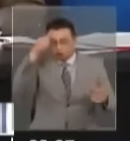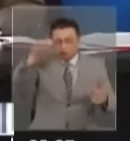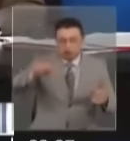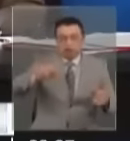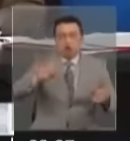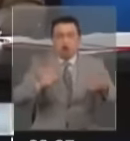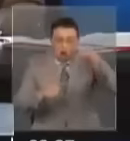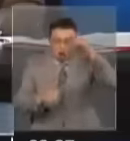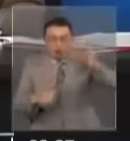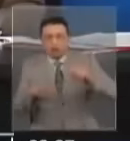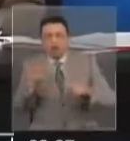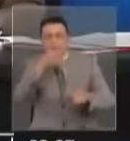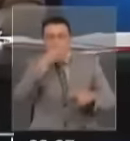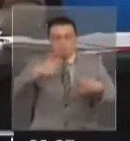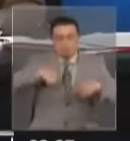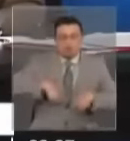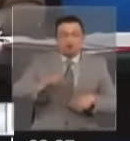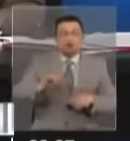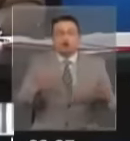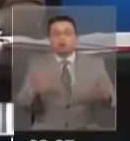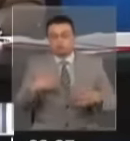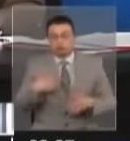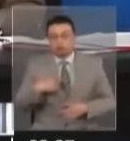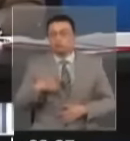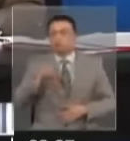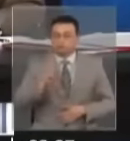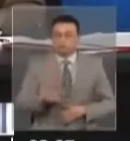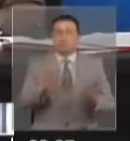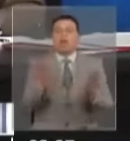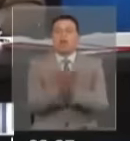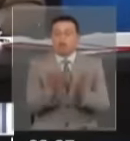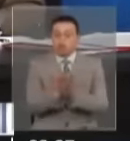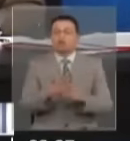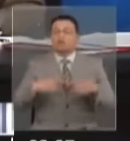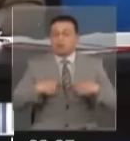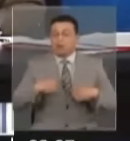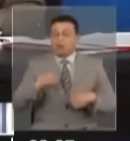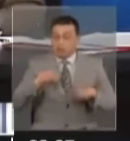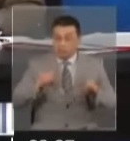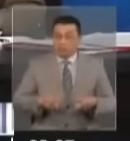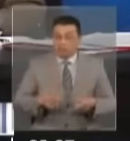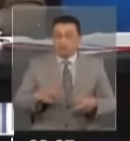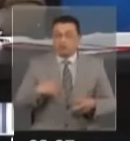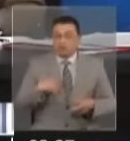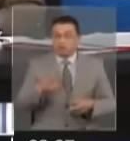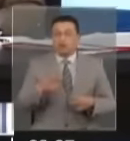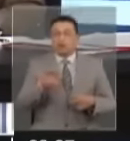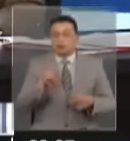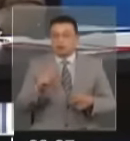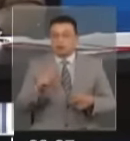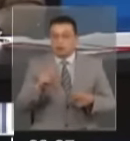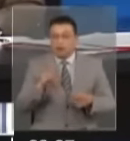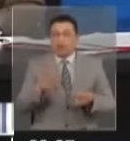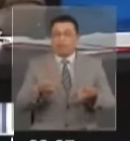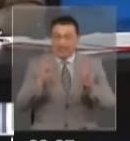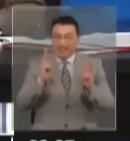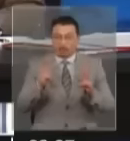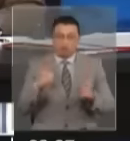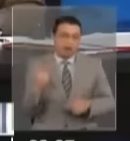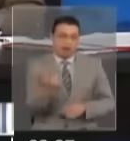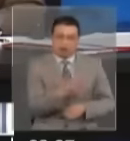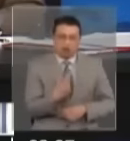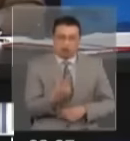pena, que es lo que es lucro, que no es lucro. Yo soy partidaria de que la educación, al menos... la educación debería ser un derecho